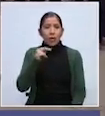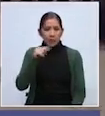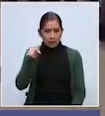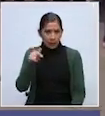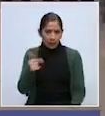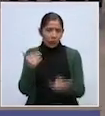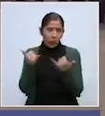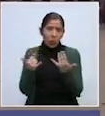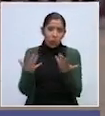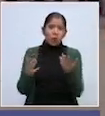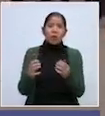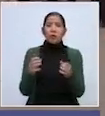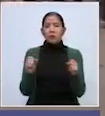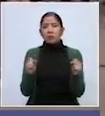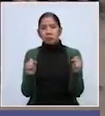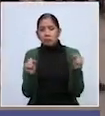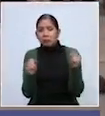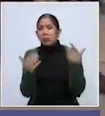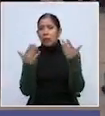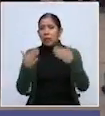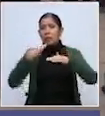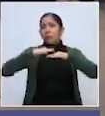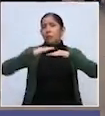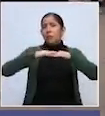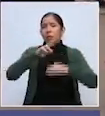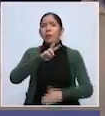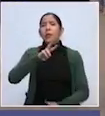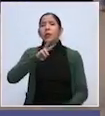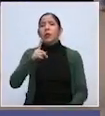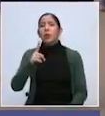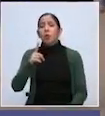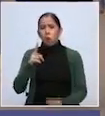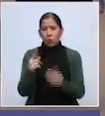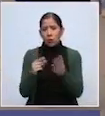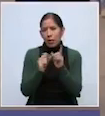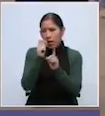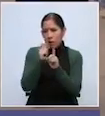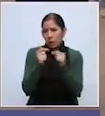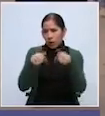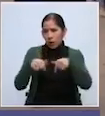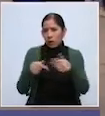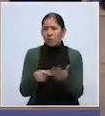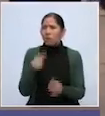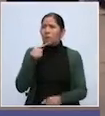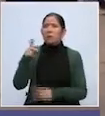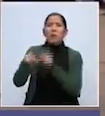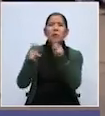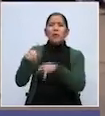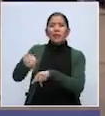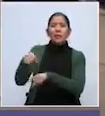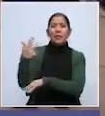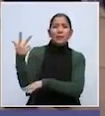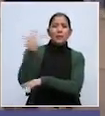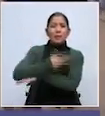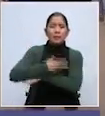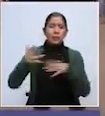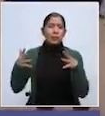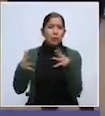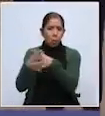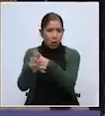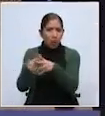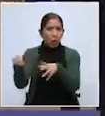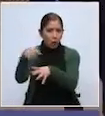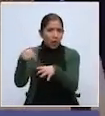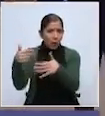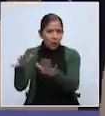actualmente tenemos una temperatura de 21 grados. Indicarle de que los pobladores el día de anoche han tenido una